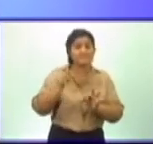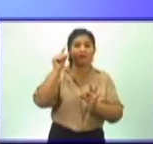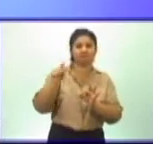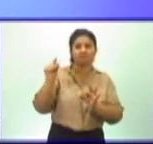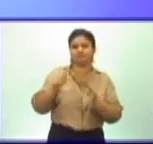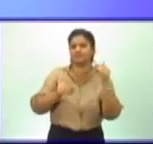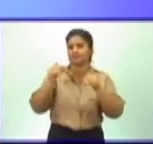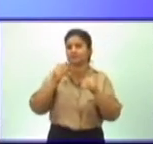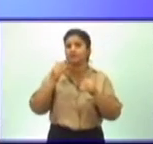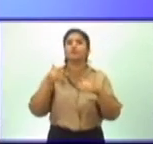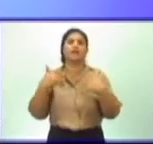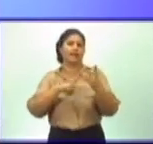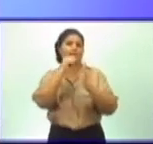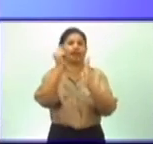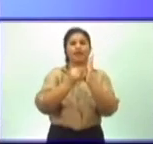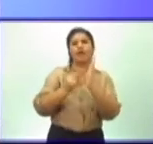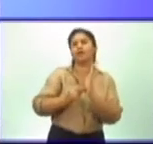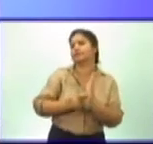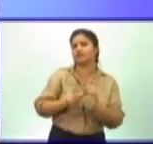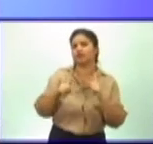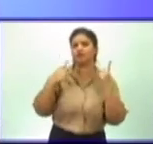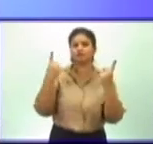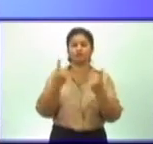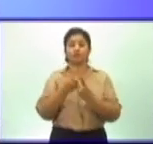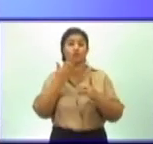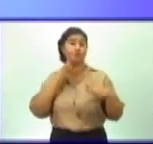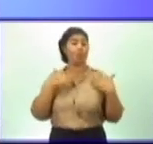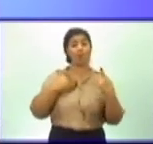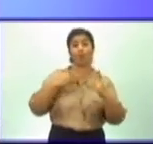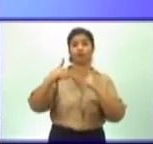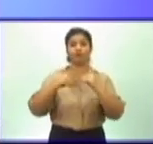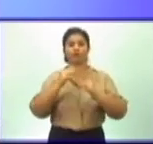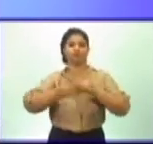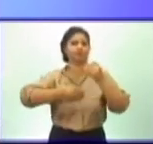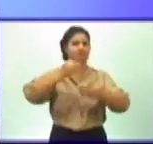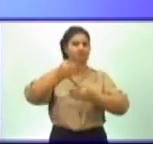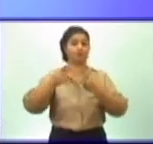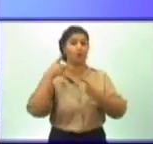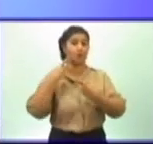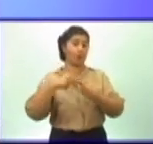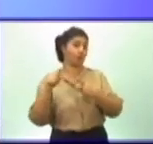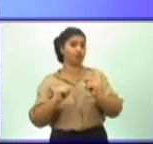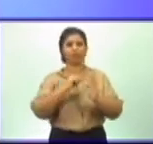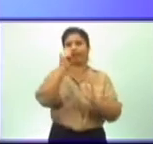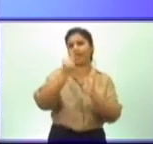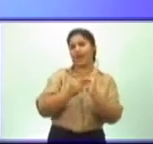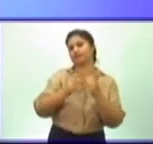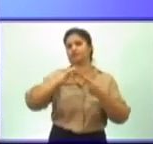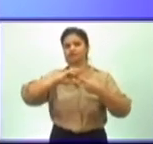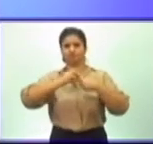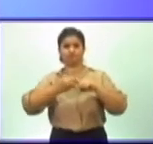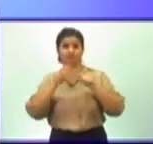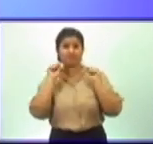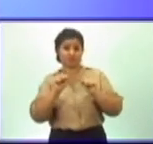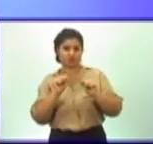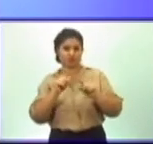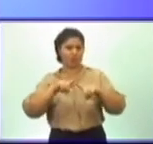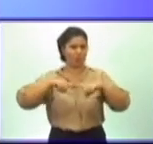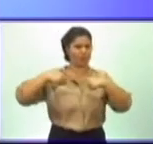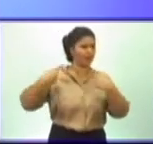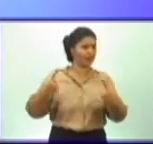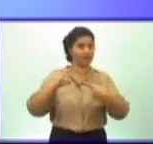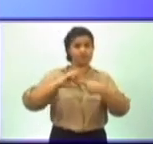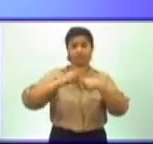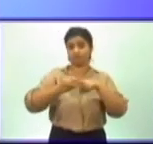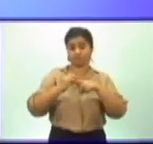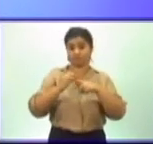el diálogo, porque ya les expliqué que ellos se van caracterizando a partir del diálogo, y su carácter de comedia. ¿Por qué una comedia? ¿Dónde están los